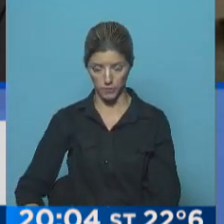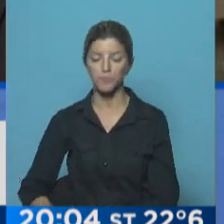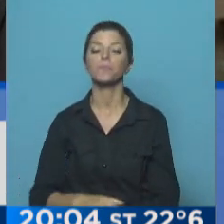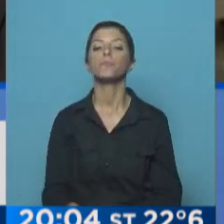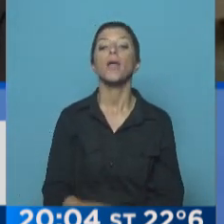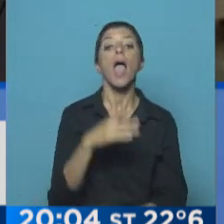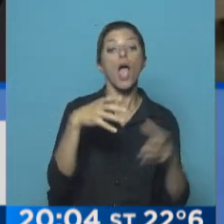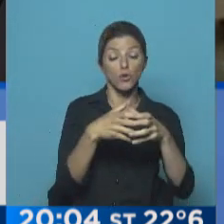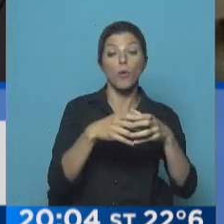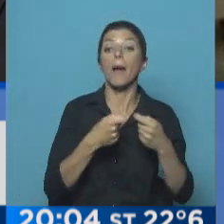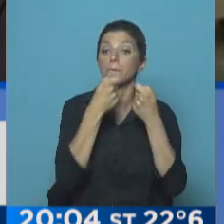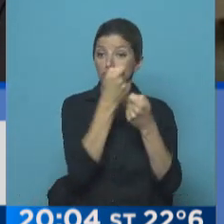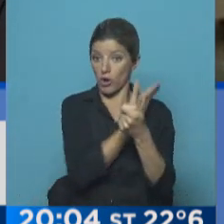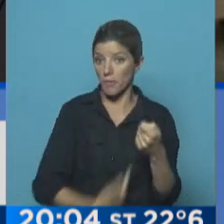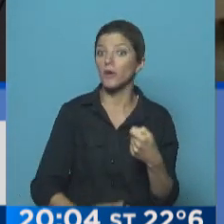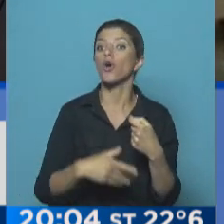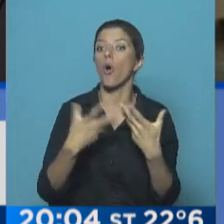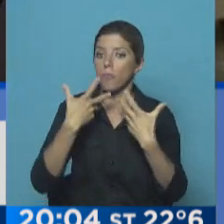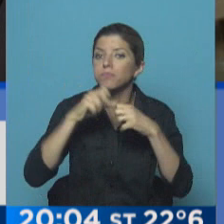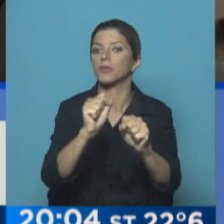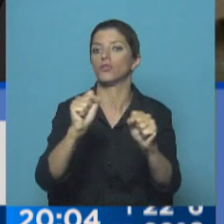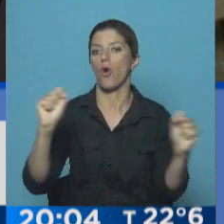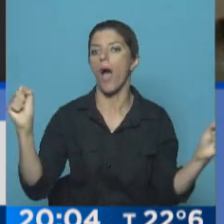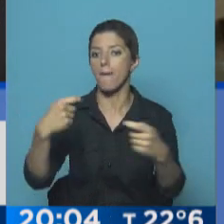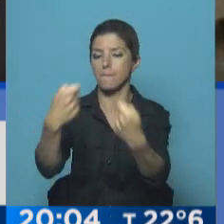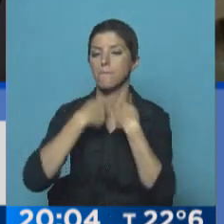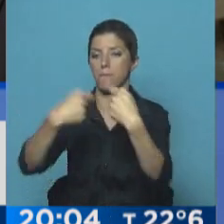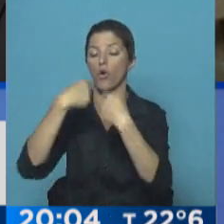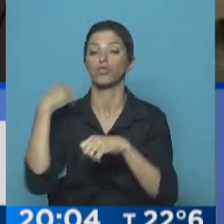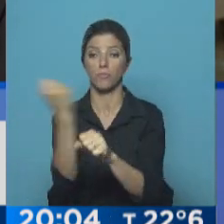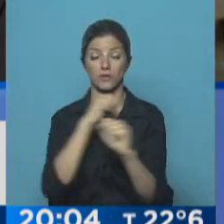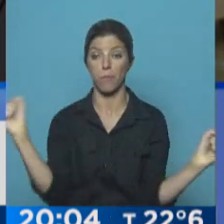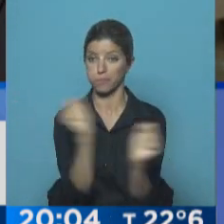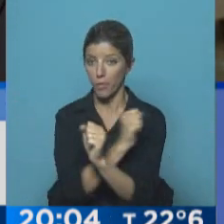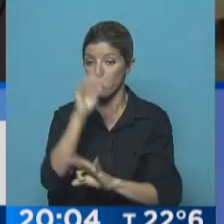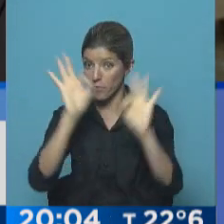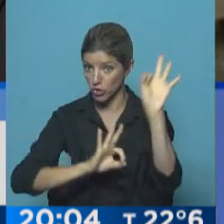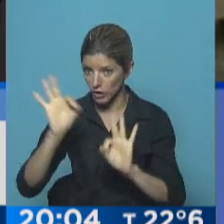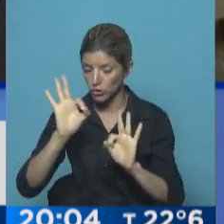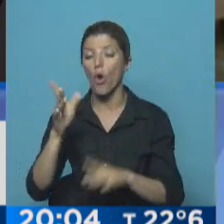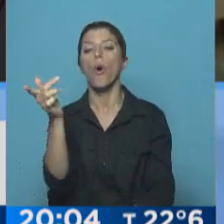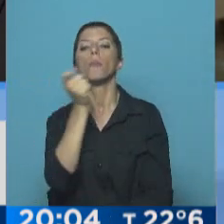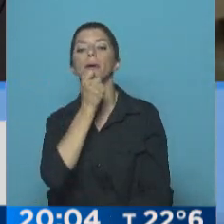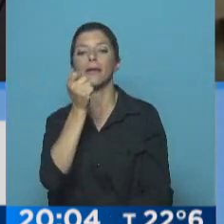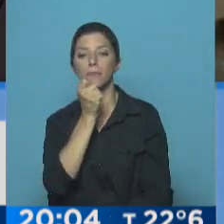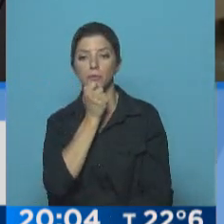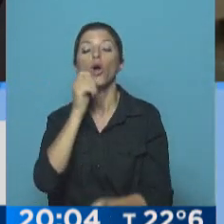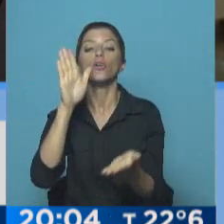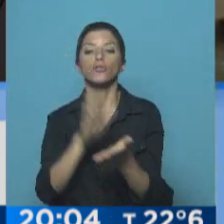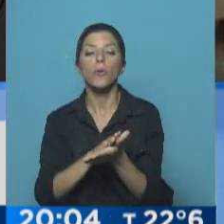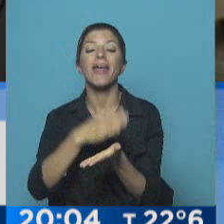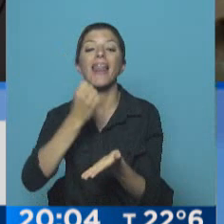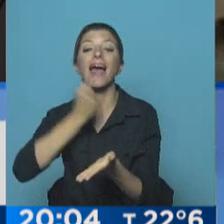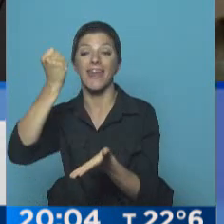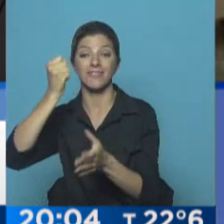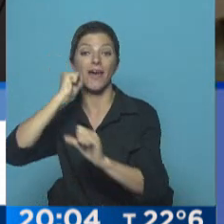nuevamente el quórum para aprobar otros proyectos importantes como la participación en las ganancias de los trabajadores de